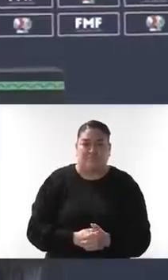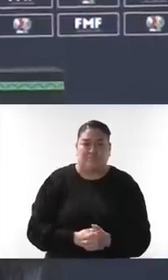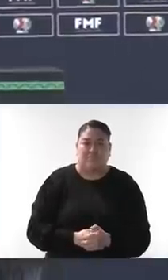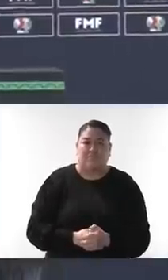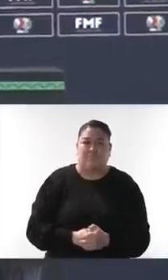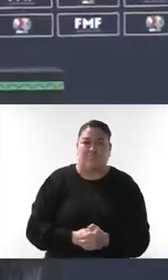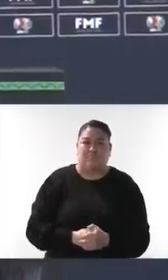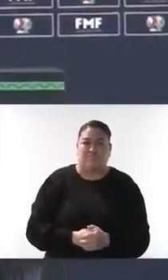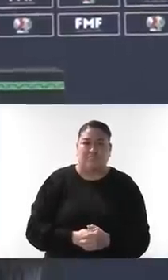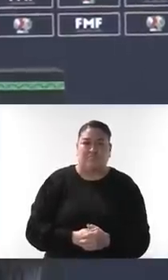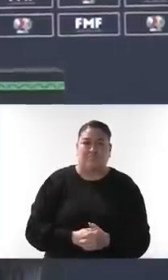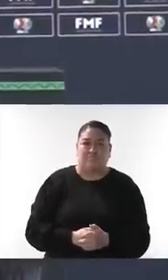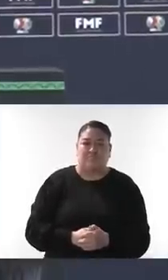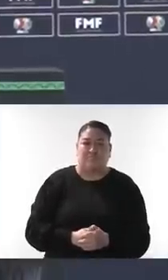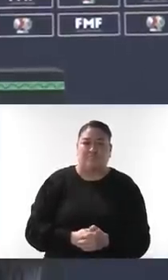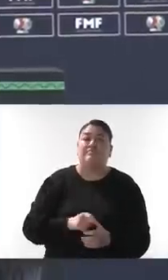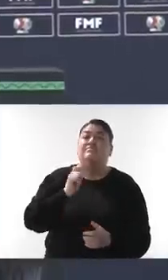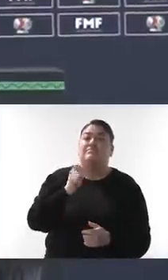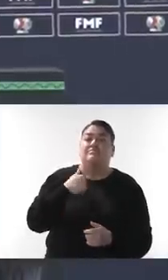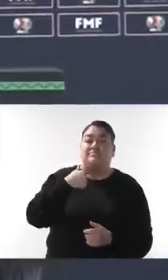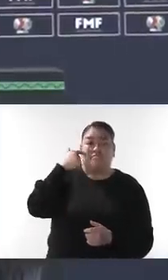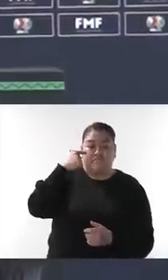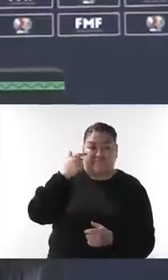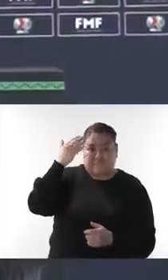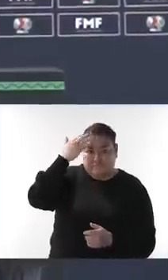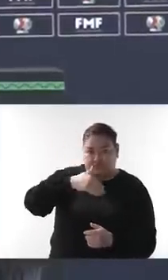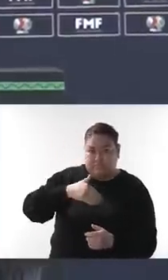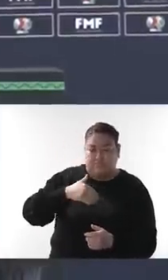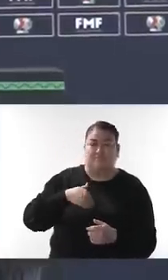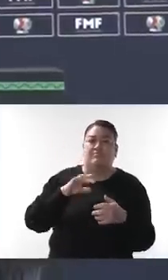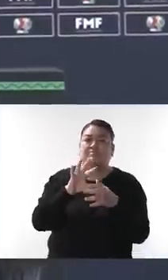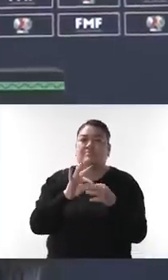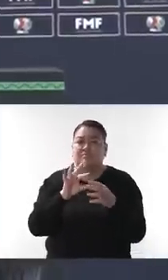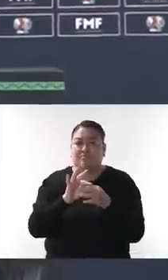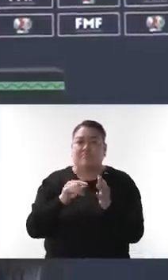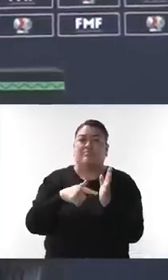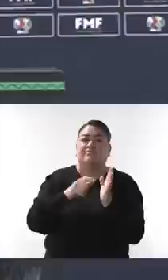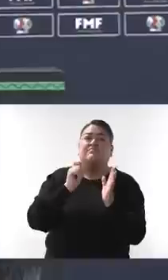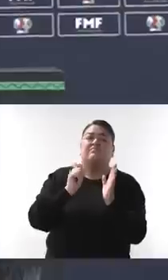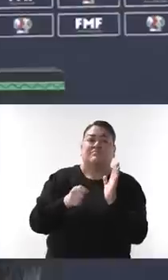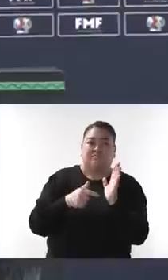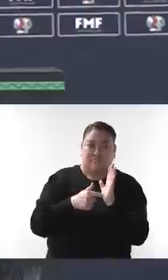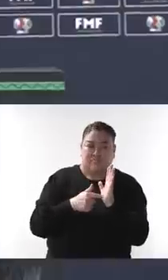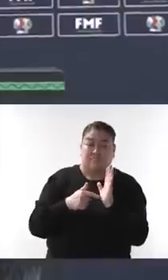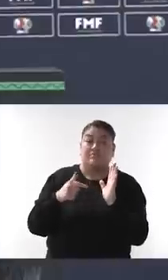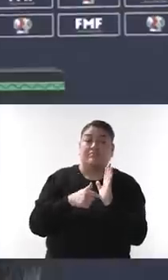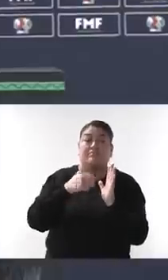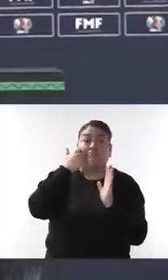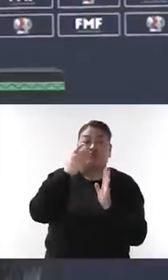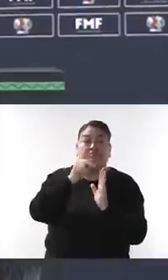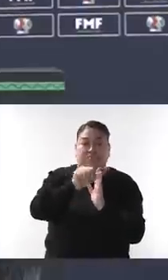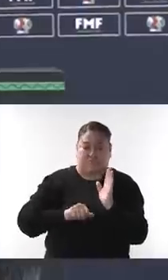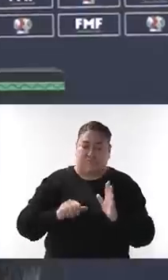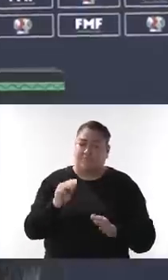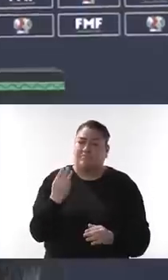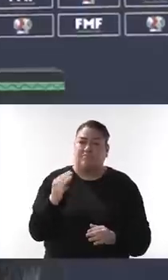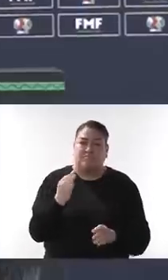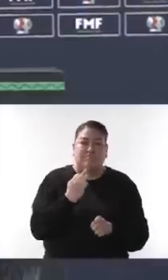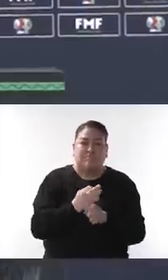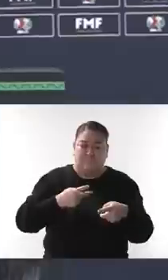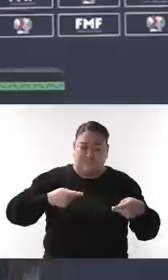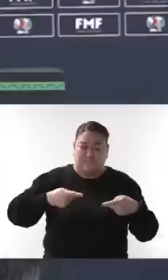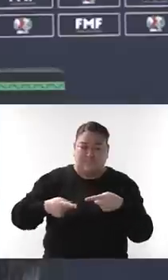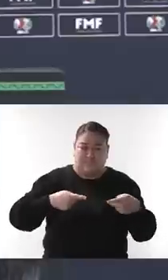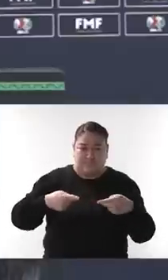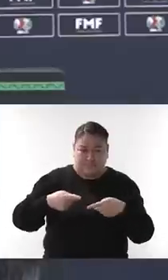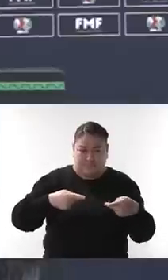Muchas gracias, Paco. Pues es muy claro que queremos de aquí a mayo llevar una solución